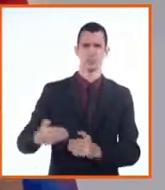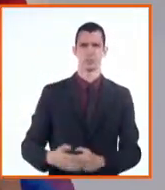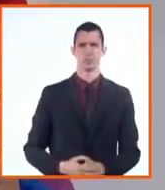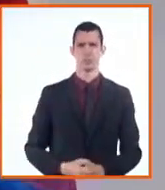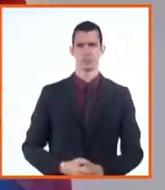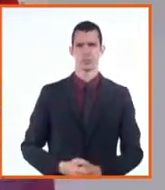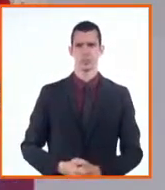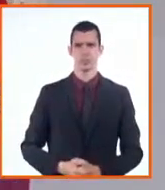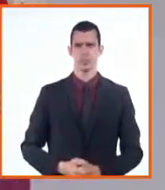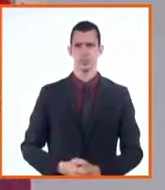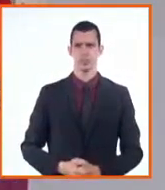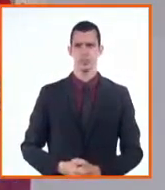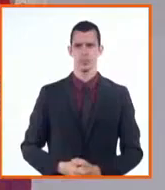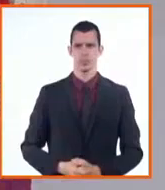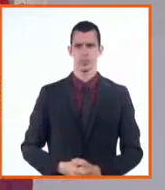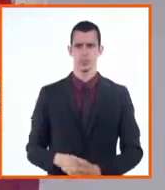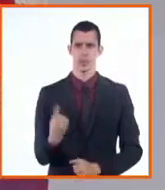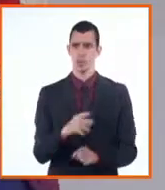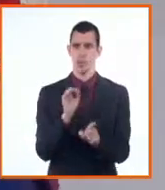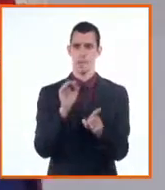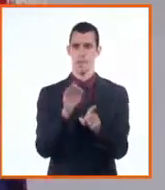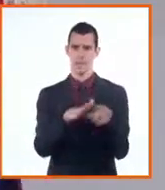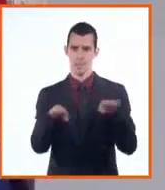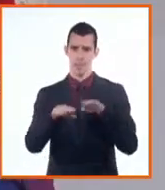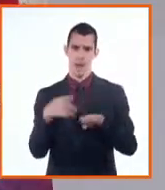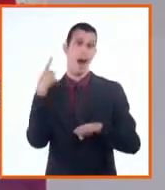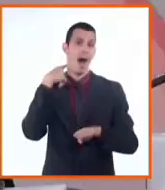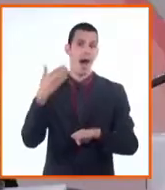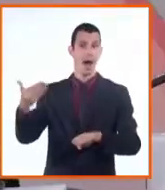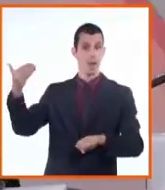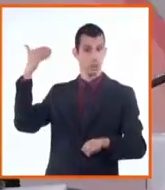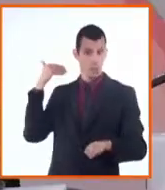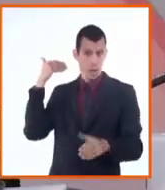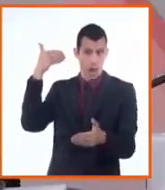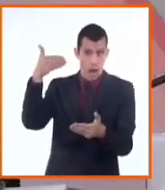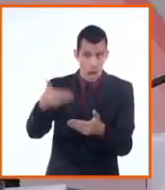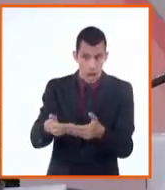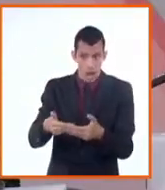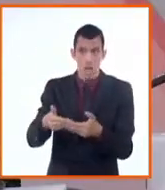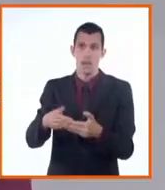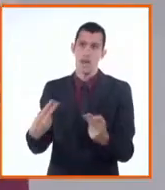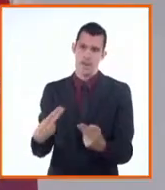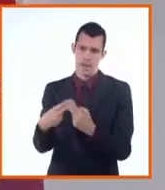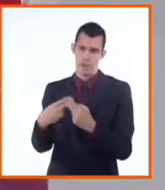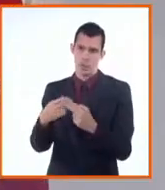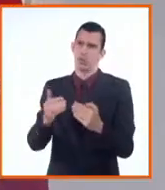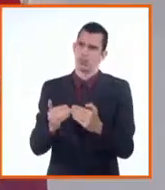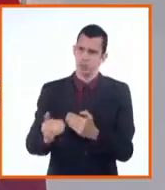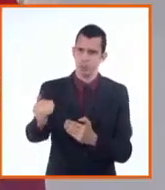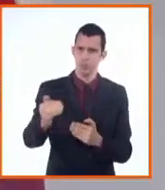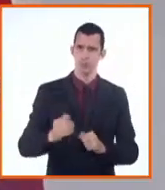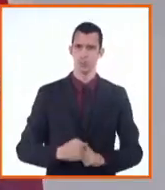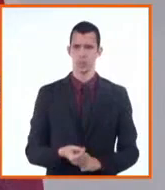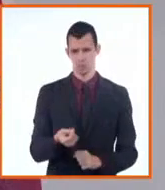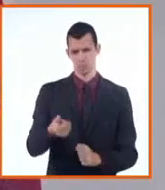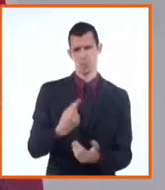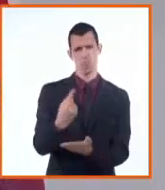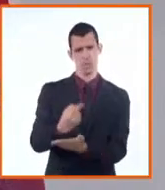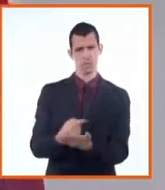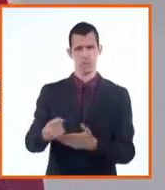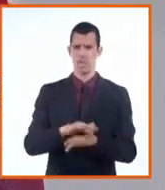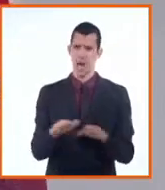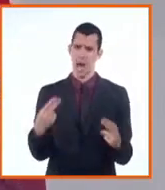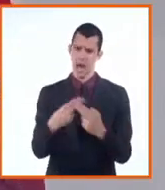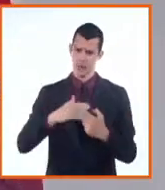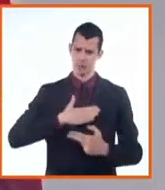nos venimos preparando desde ya el año anterior con una semana la serie nacional en una semana la serie nacional algo que para